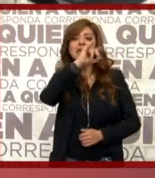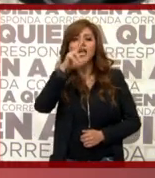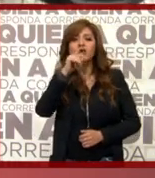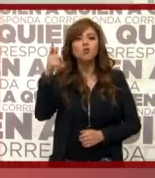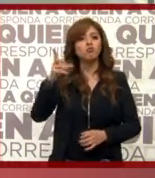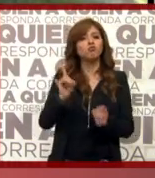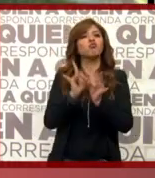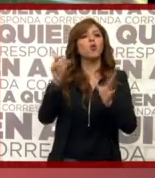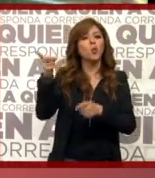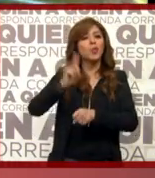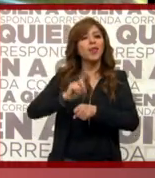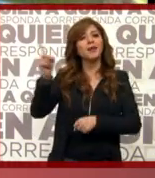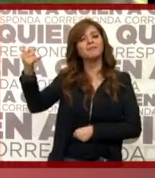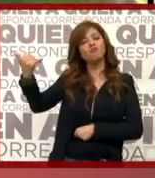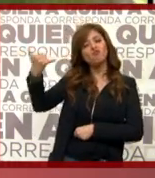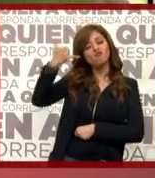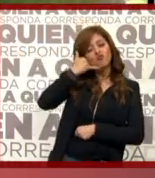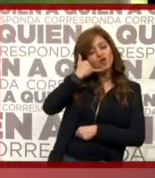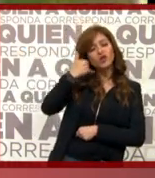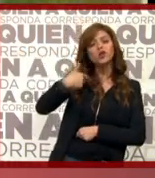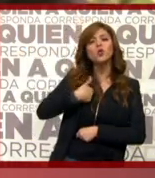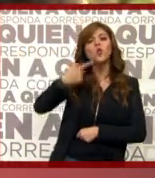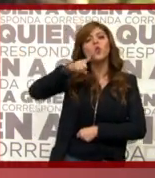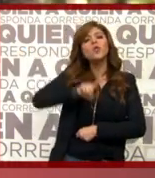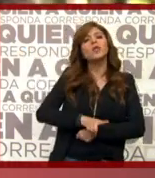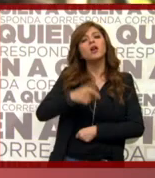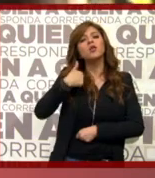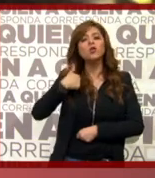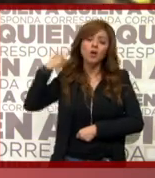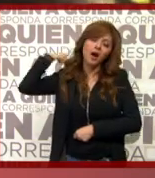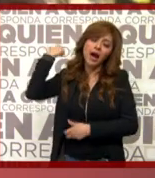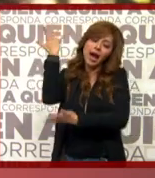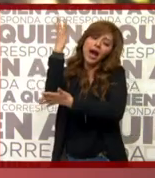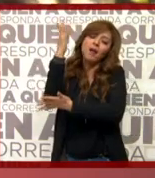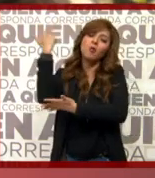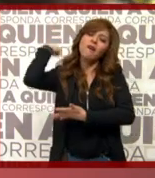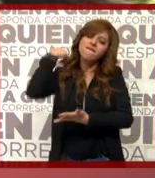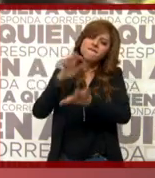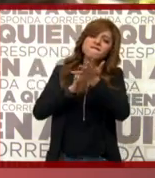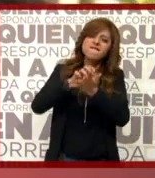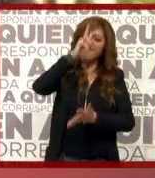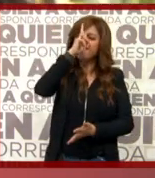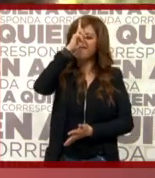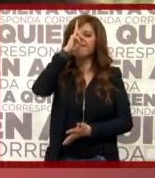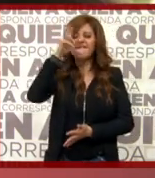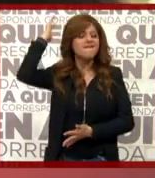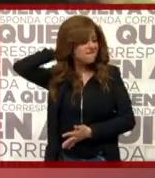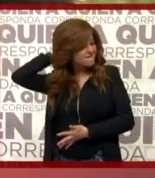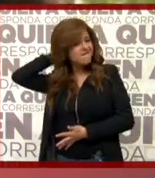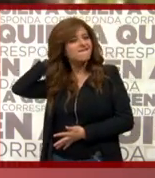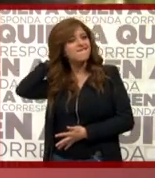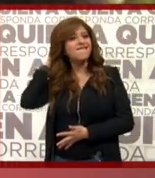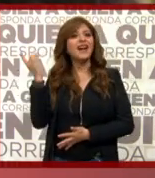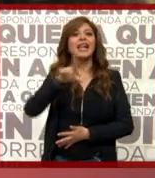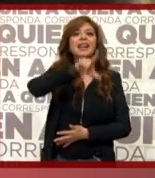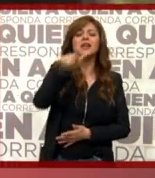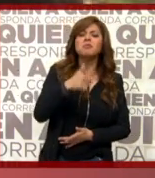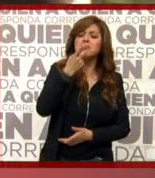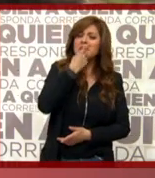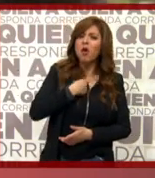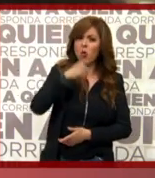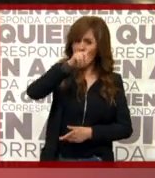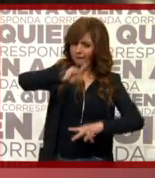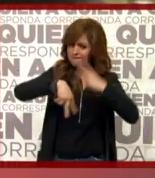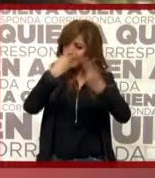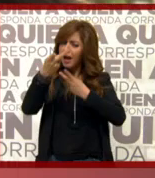llamada no Yo estaba muy a gusto rascándome un árbol venía de pescar salmón y me dijo qué onda vente a